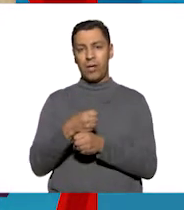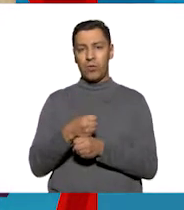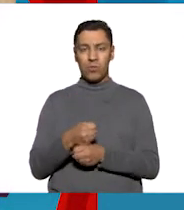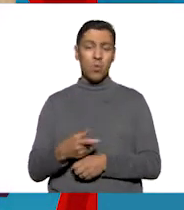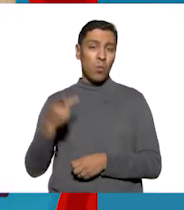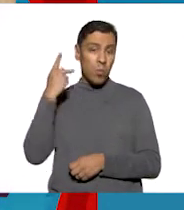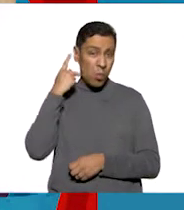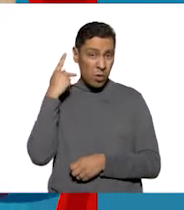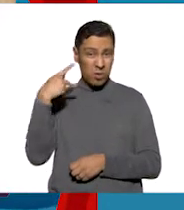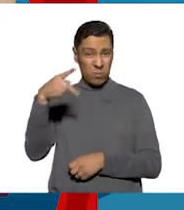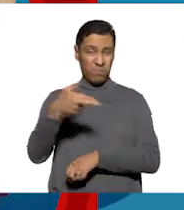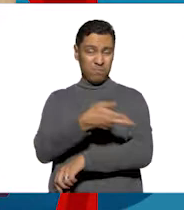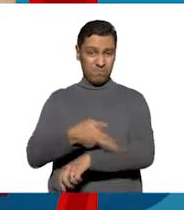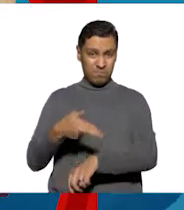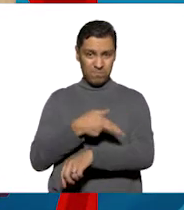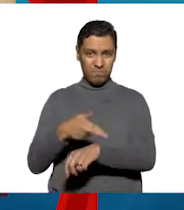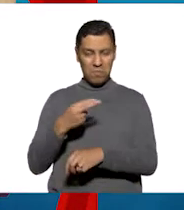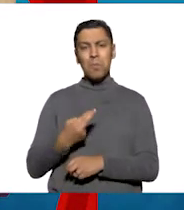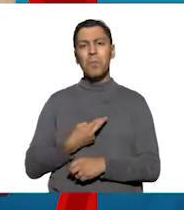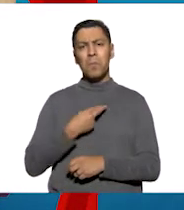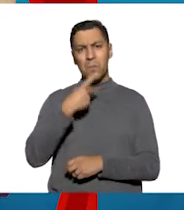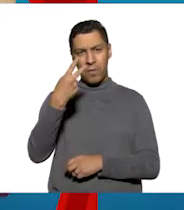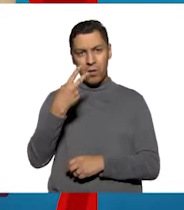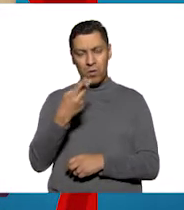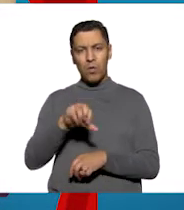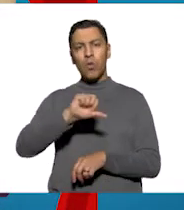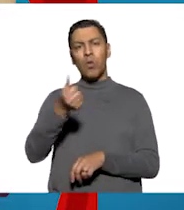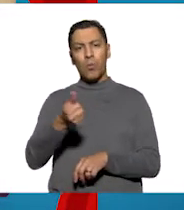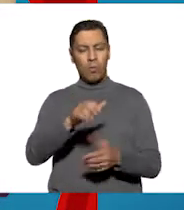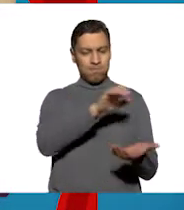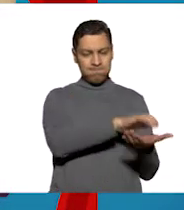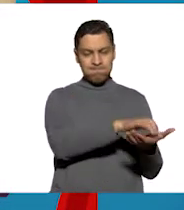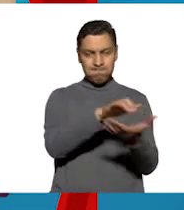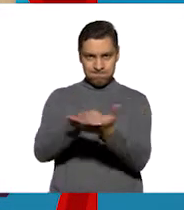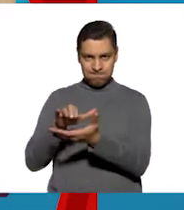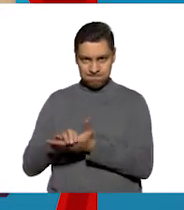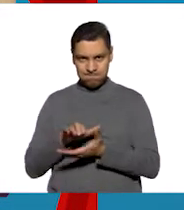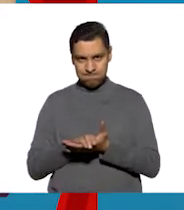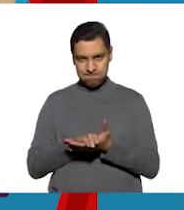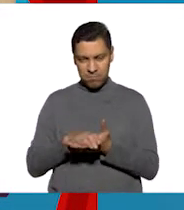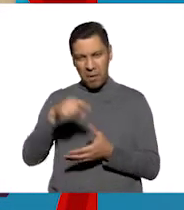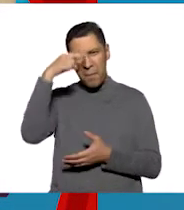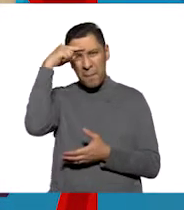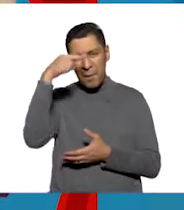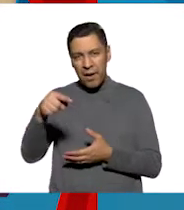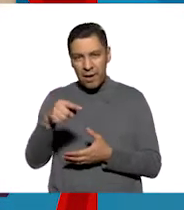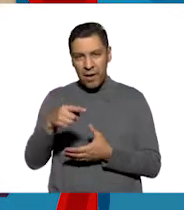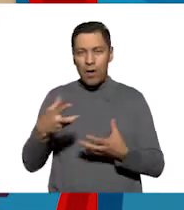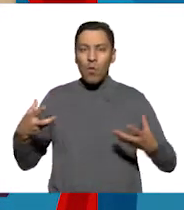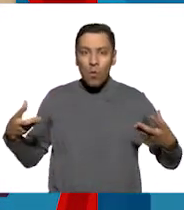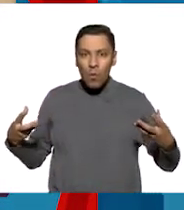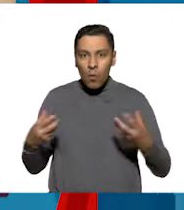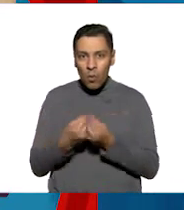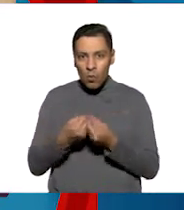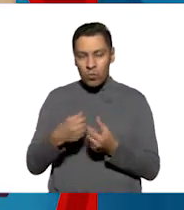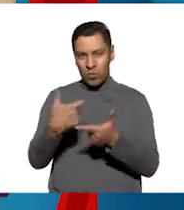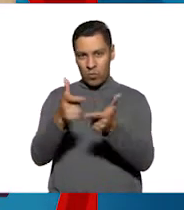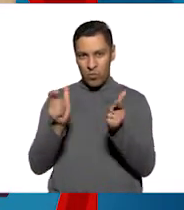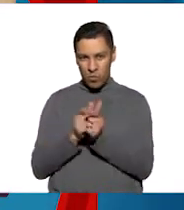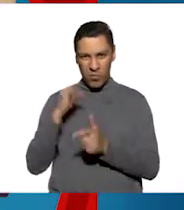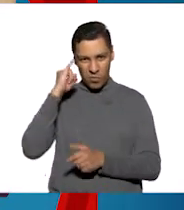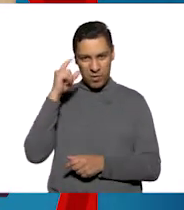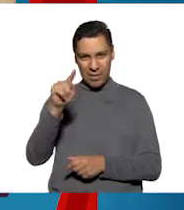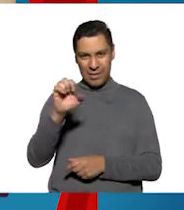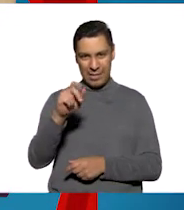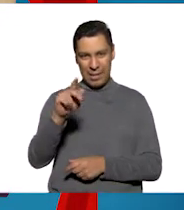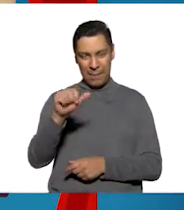política de los mexicas. Realizaron matrimonios por conveniencia y combatieron junto con los tepanecas. Tras la